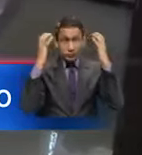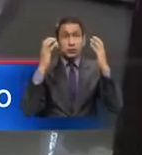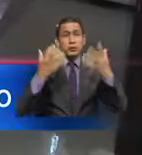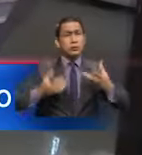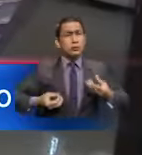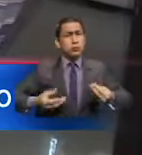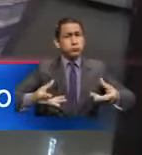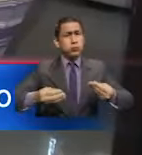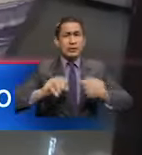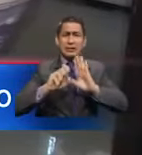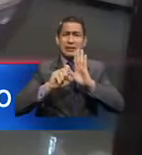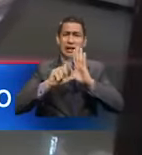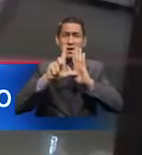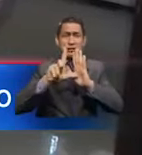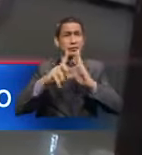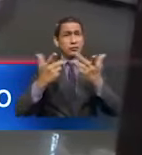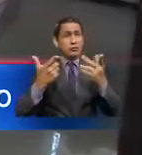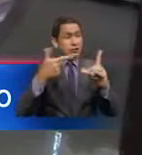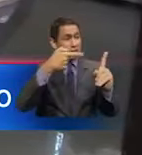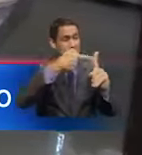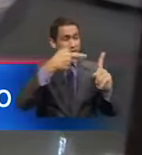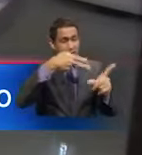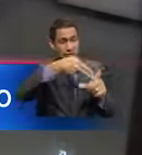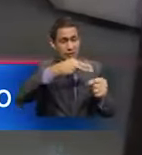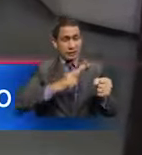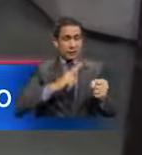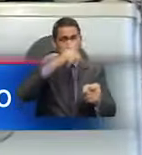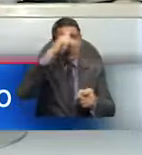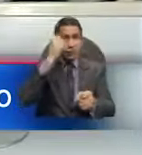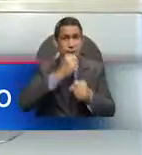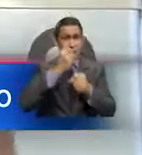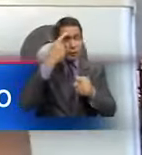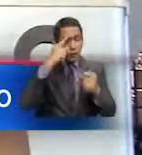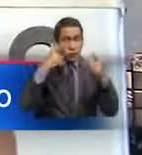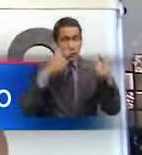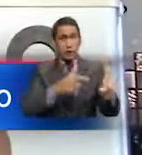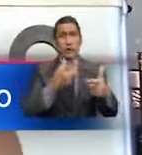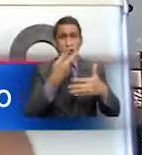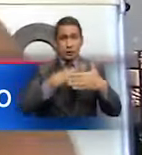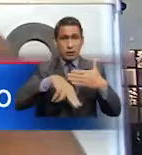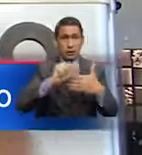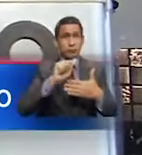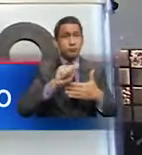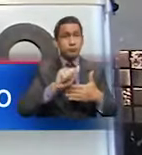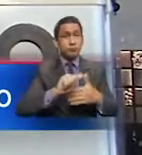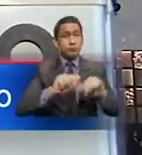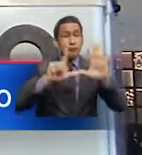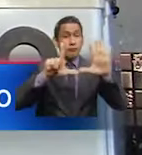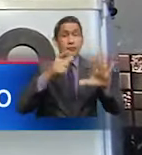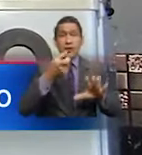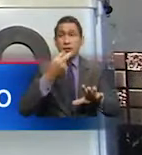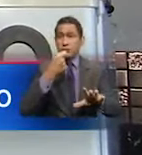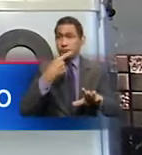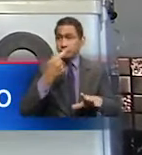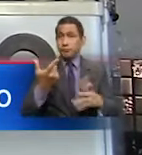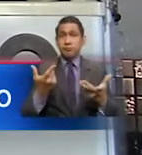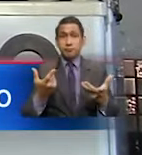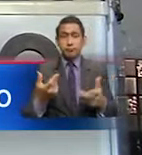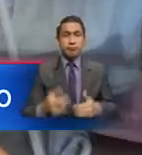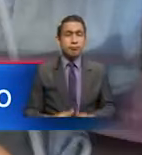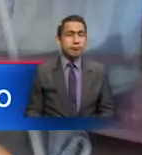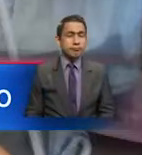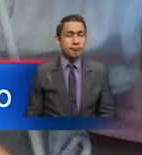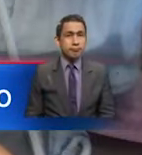sus ingresos, pues ella tuvo que renunciar a su empleo por el cuidado de su hija, que toma 7 medicinas diarias y se hace un examen